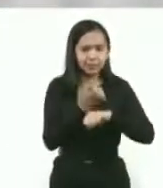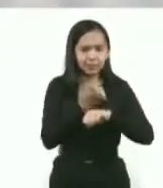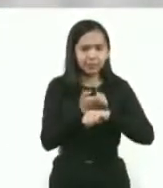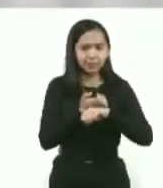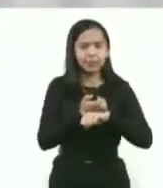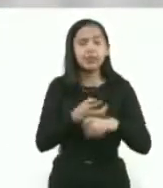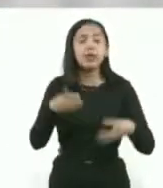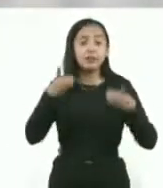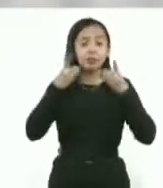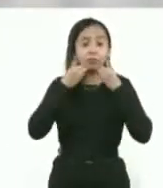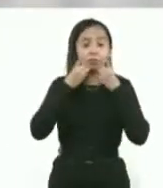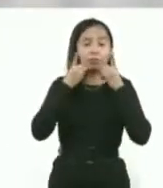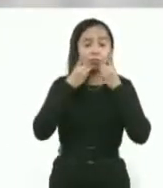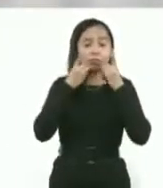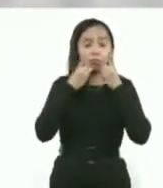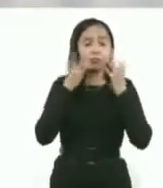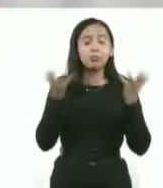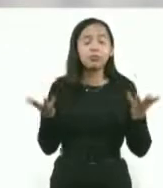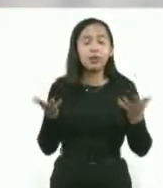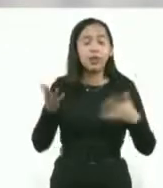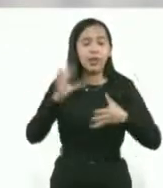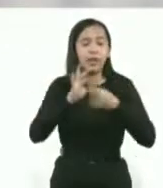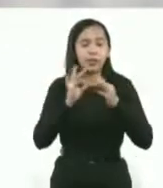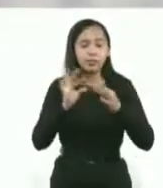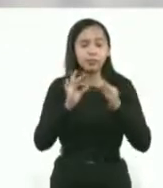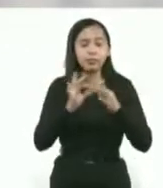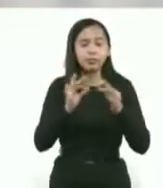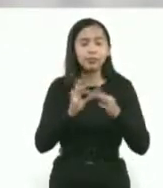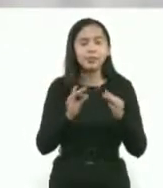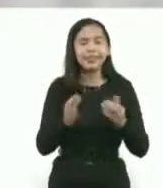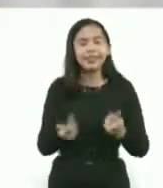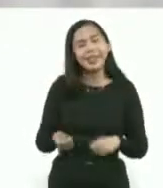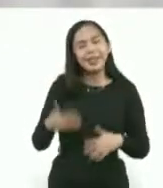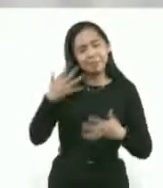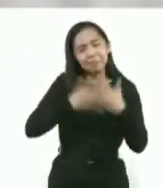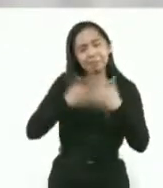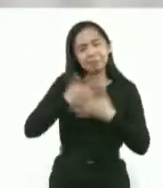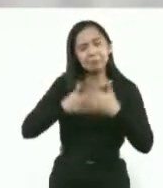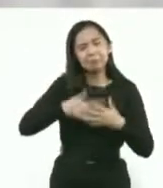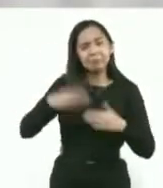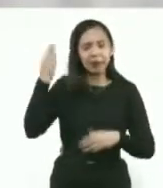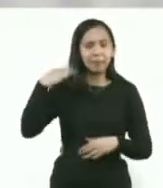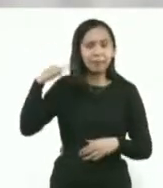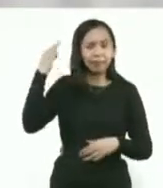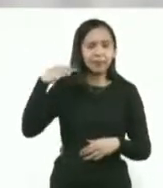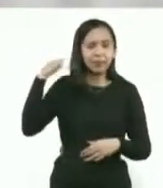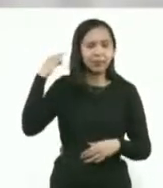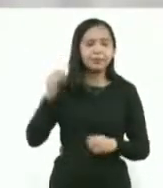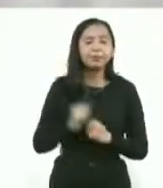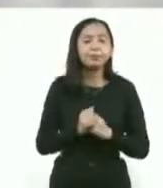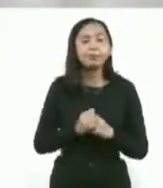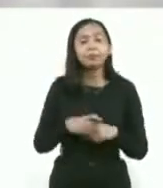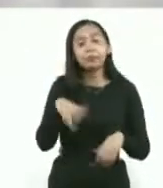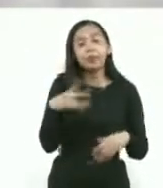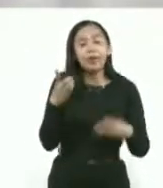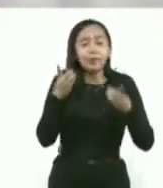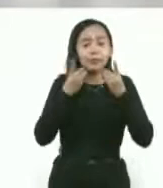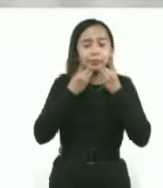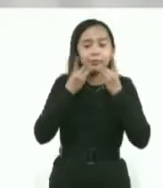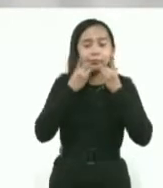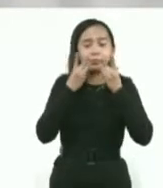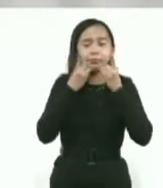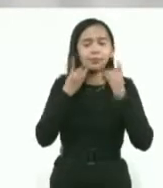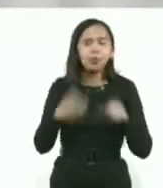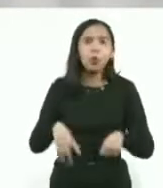F. Kennedy, precisamente el 15 de marzo. Y en ese discurso es la primera